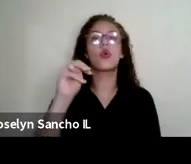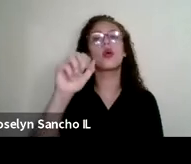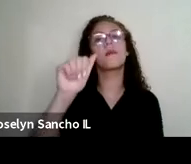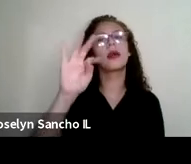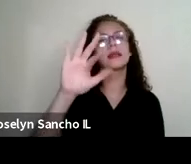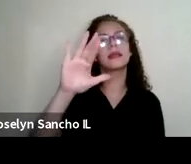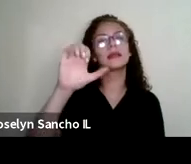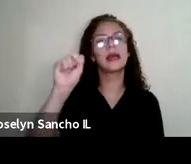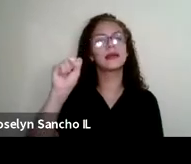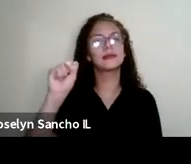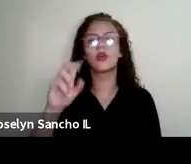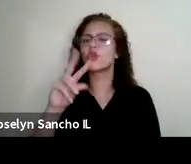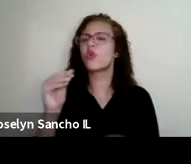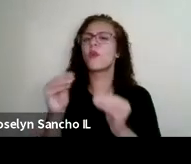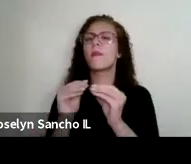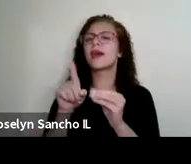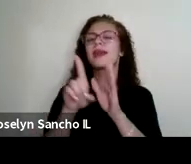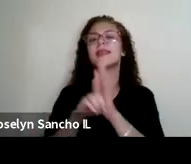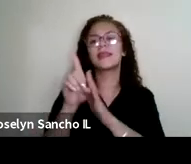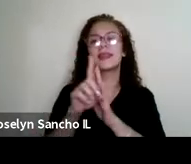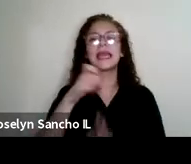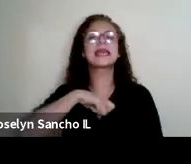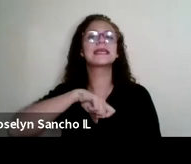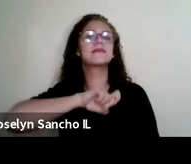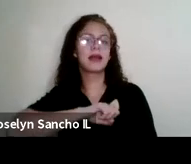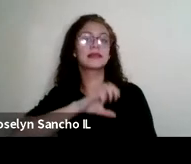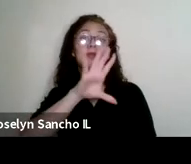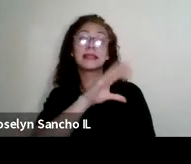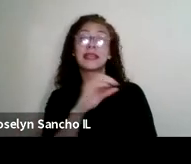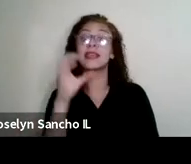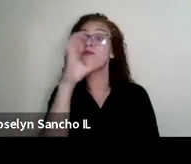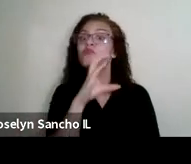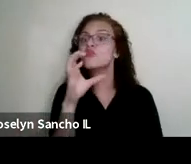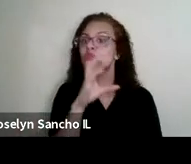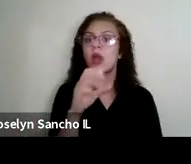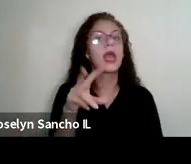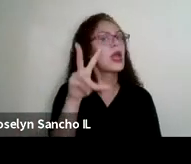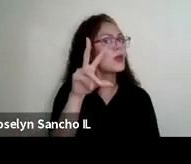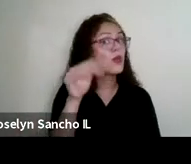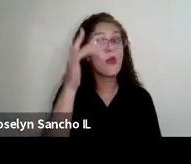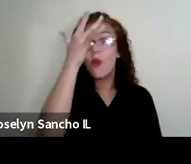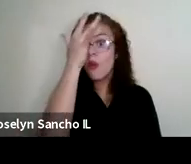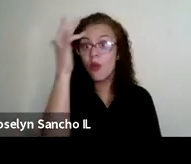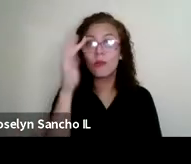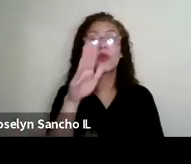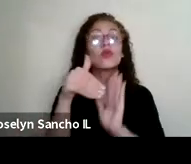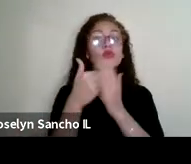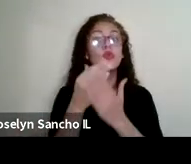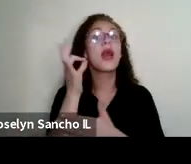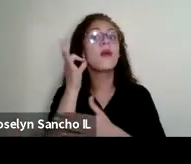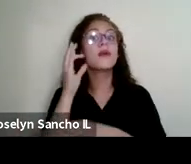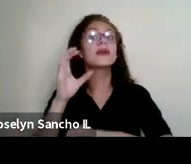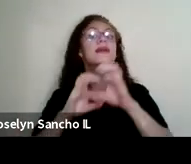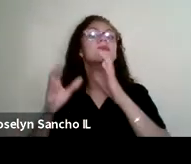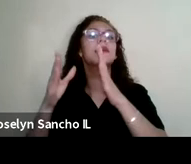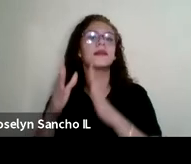Más Matildas, que se desarrolla en España y que lo que busca es que no olvidemos todas las mujeres científicas